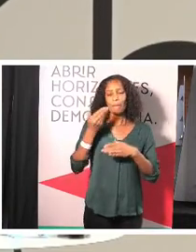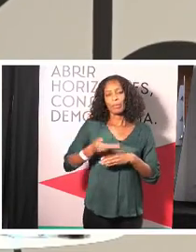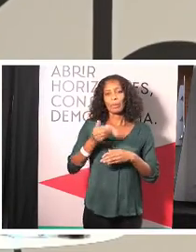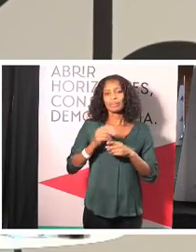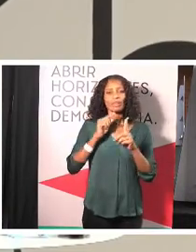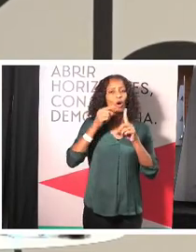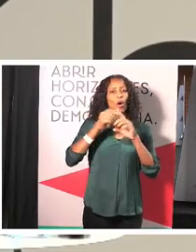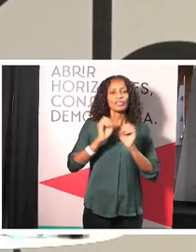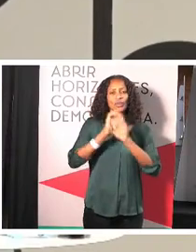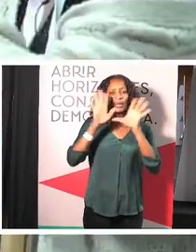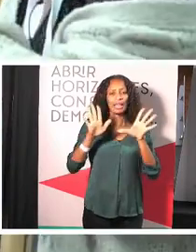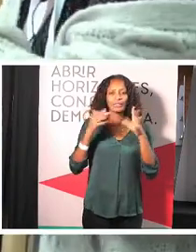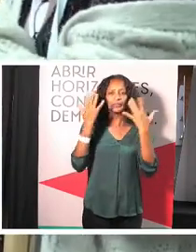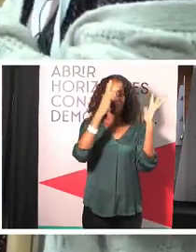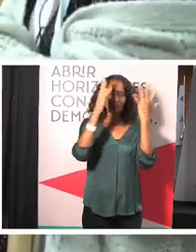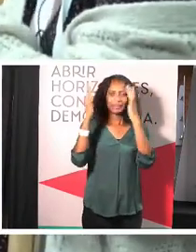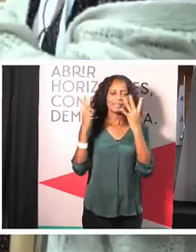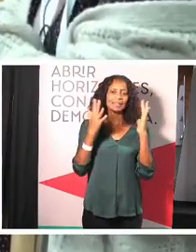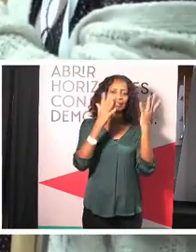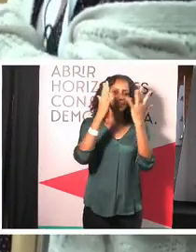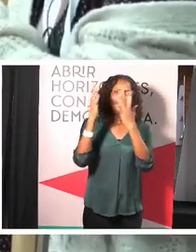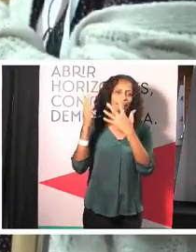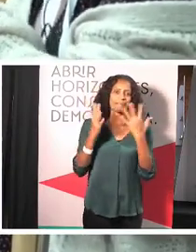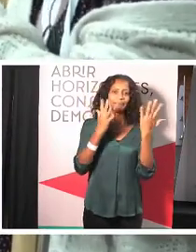Es que recaso.